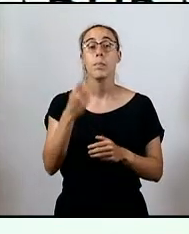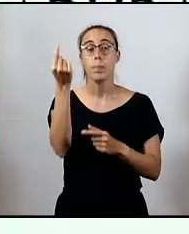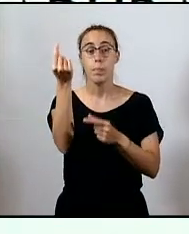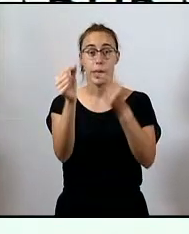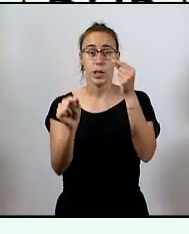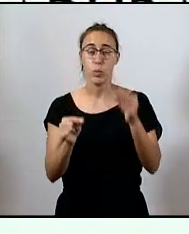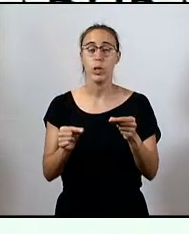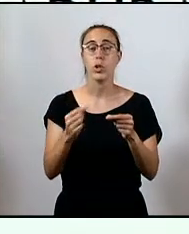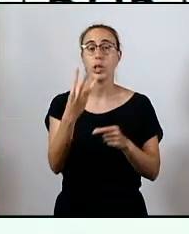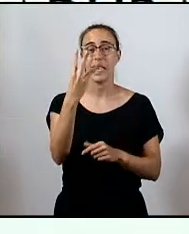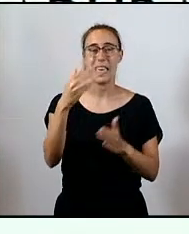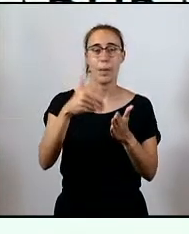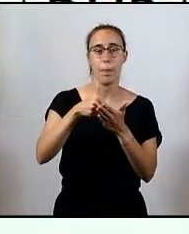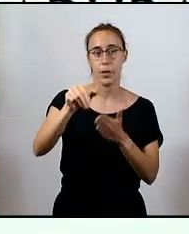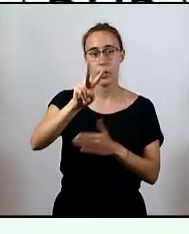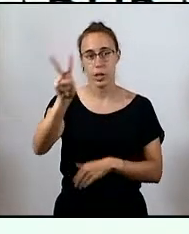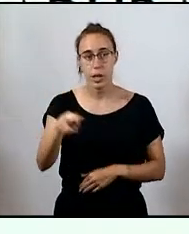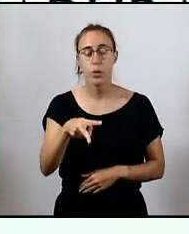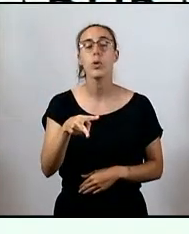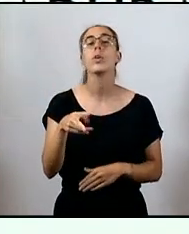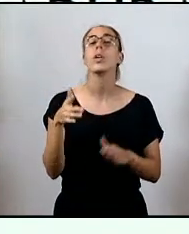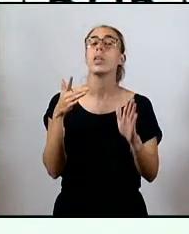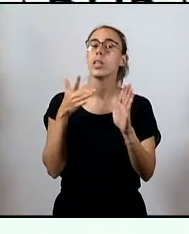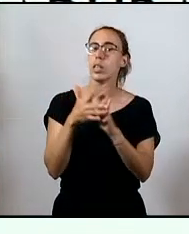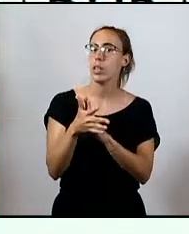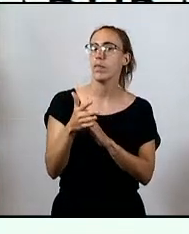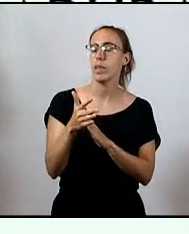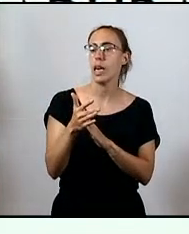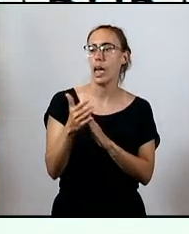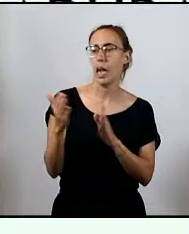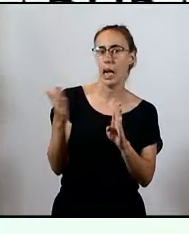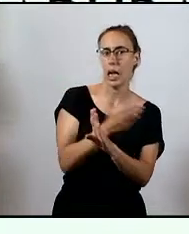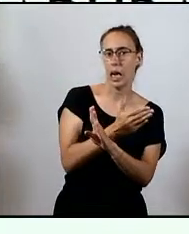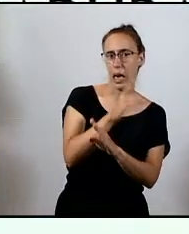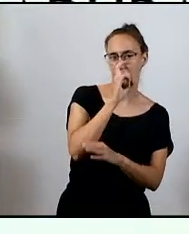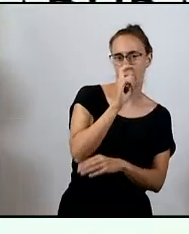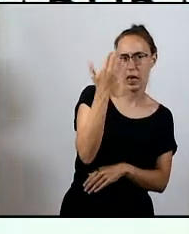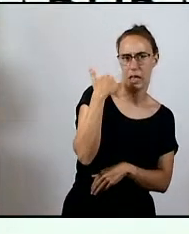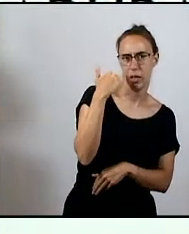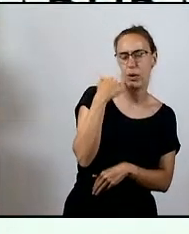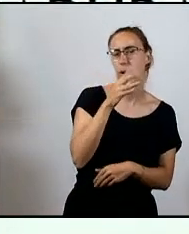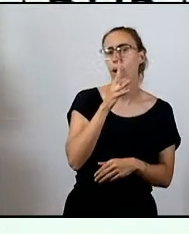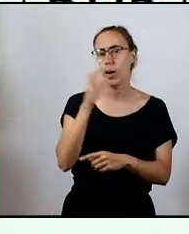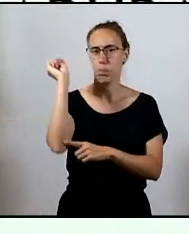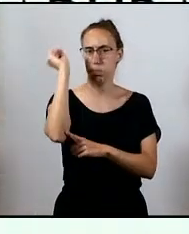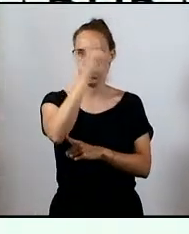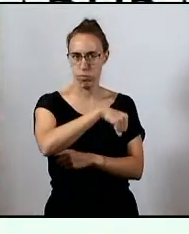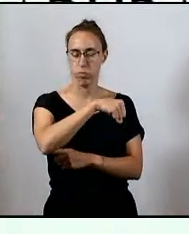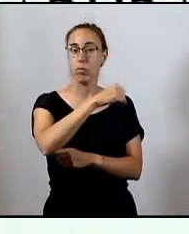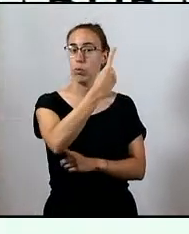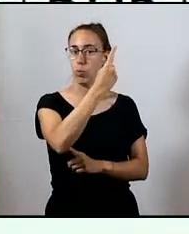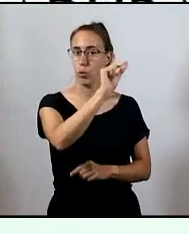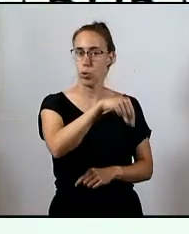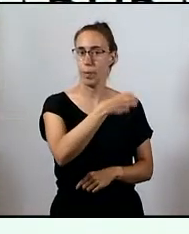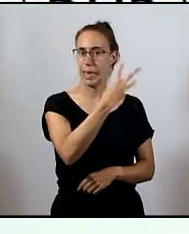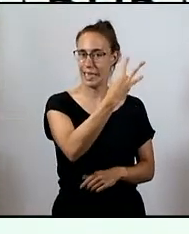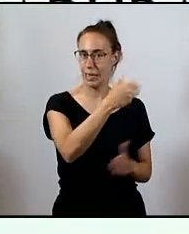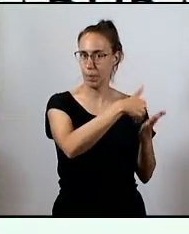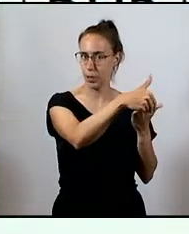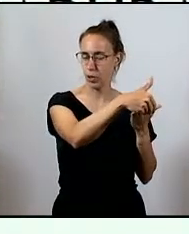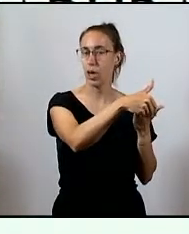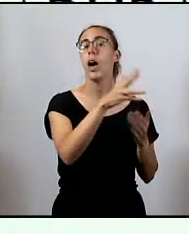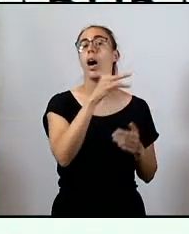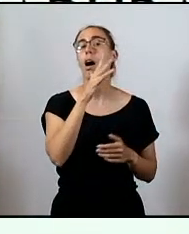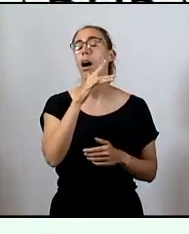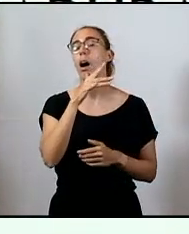millones de euros que supera con creces el anterior, que estaba dotado con 1,3 millones y que facilitará la transición